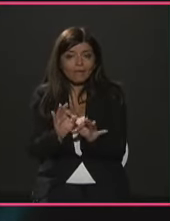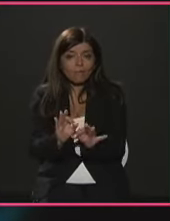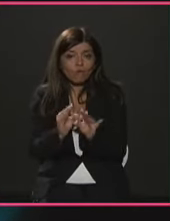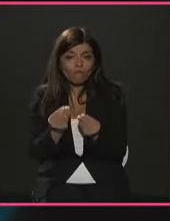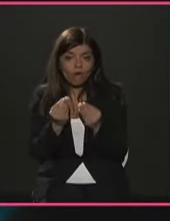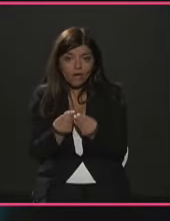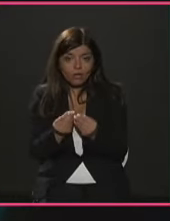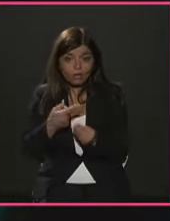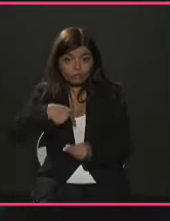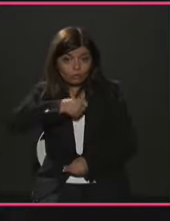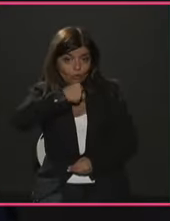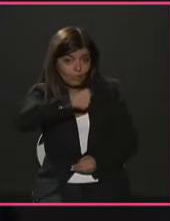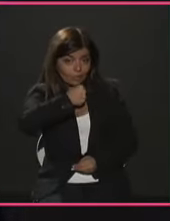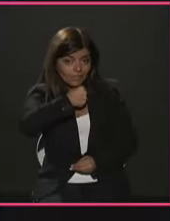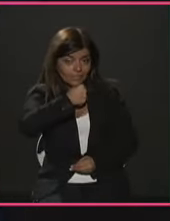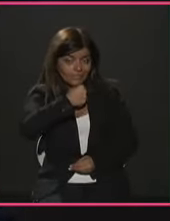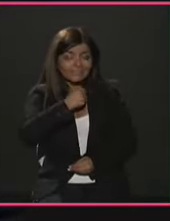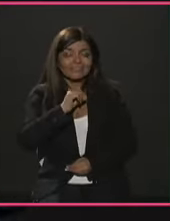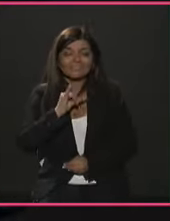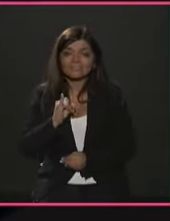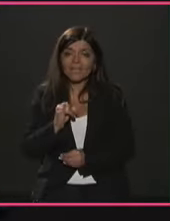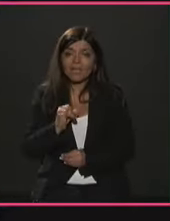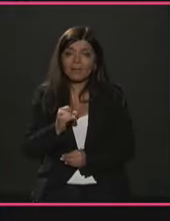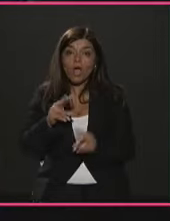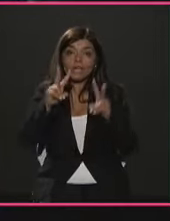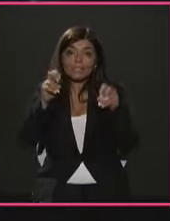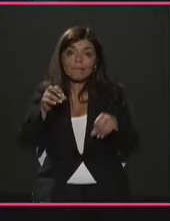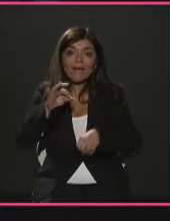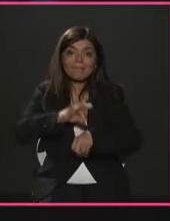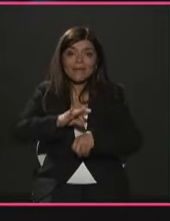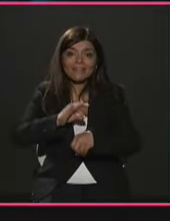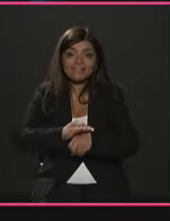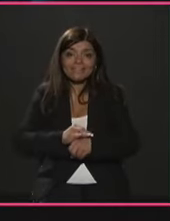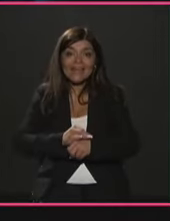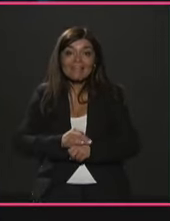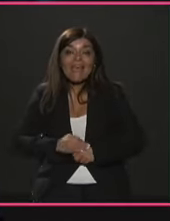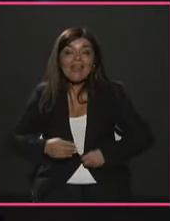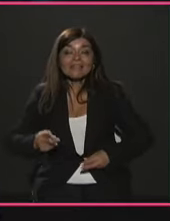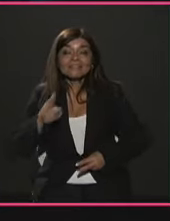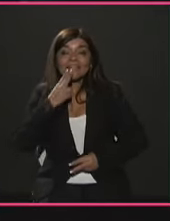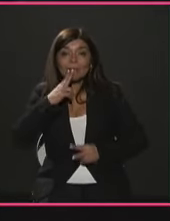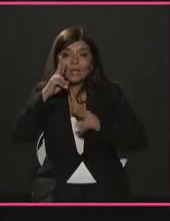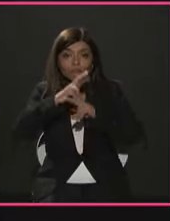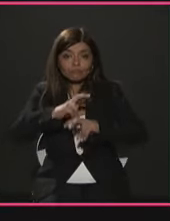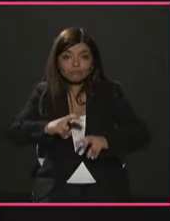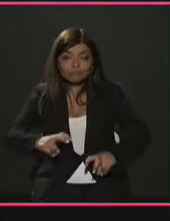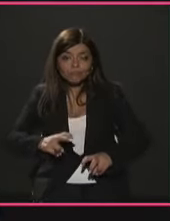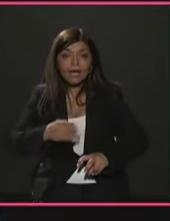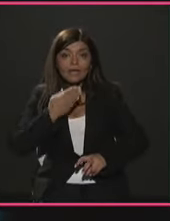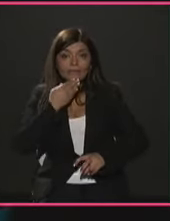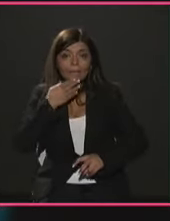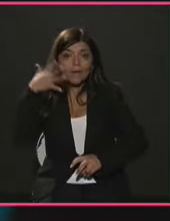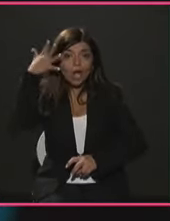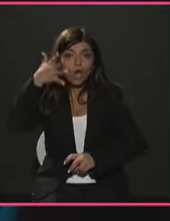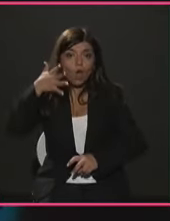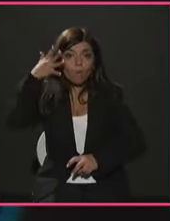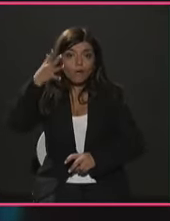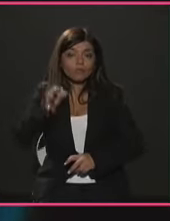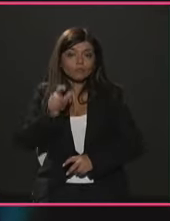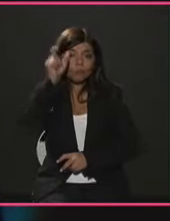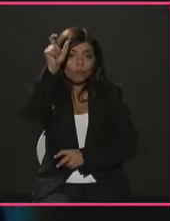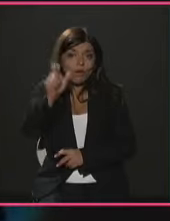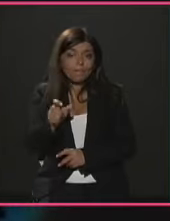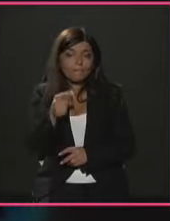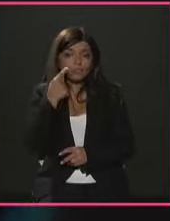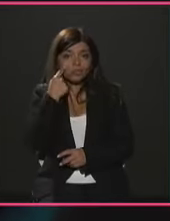que nos toca conducir totalmente vamos a hablar de Medicina vamos a hablar de genética y vamos a tener incluso hasta una presentadora de lujo porque como ustedes